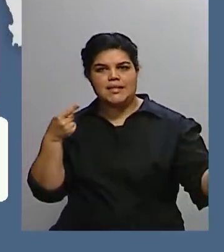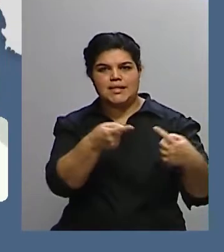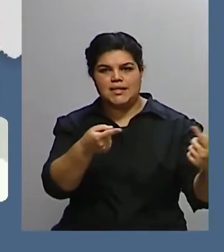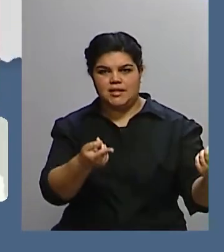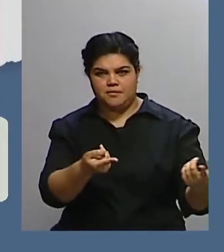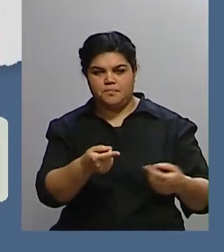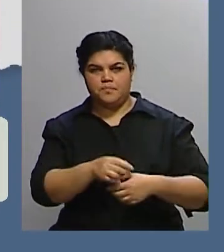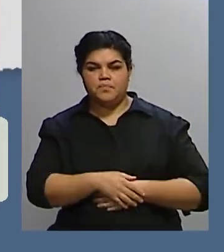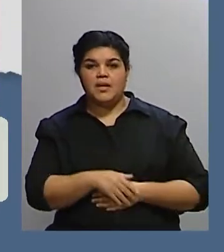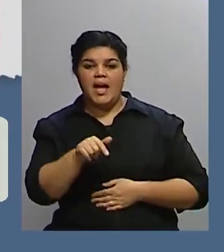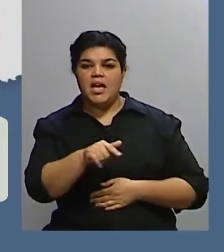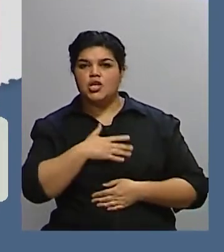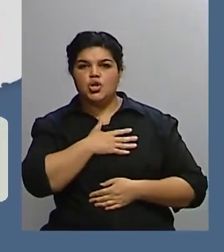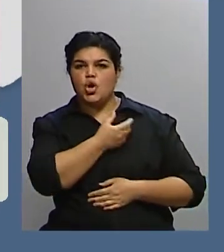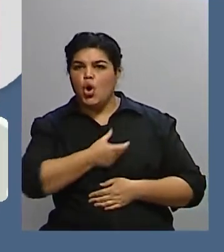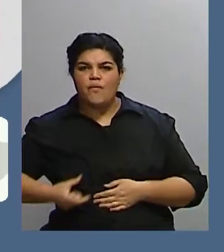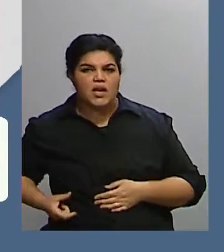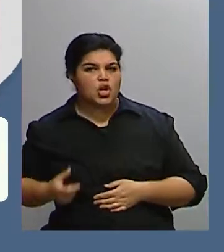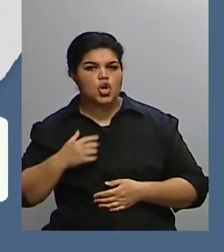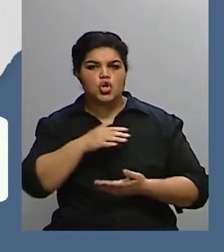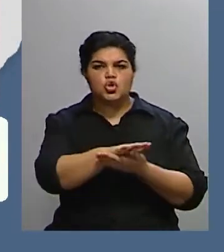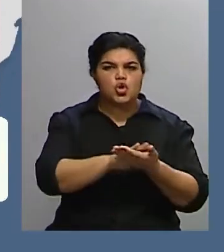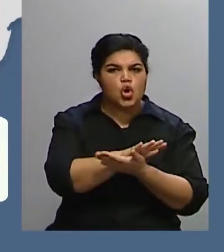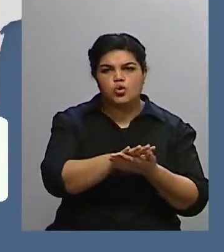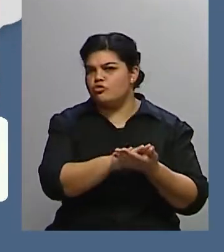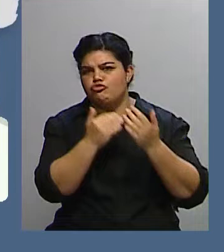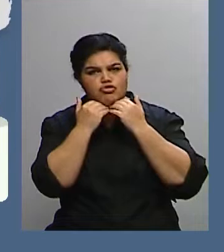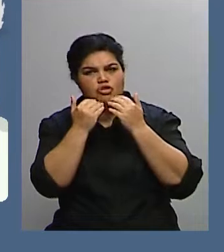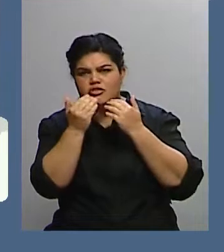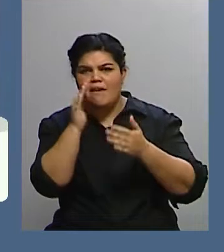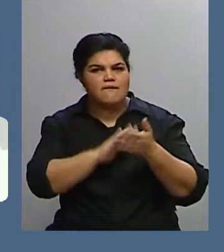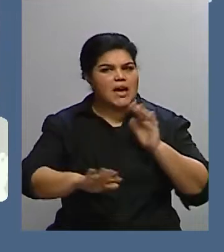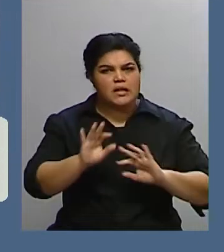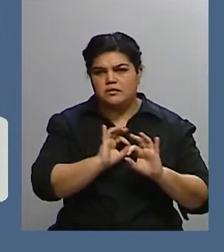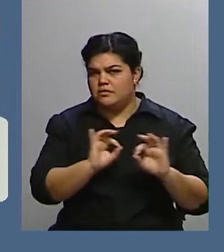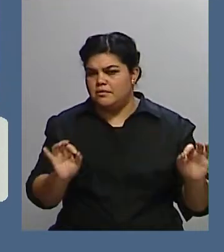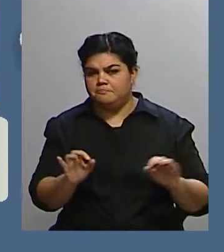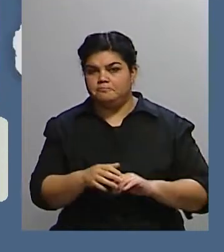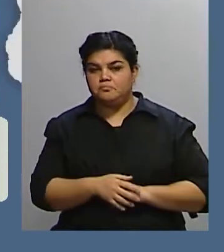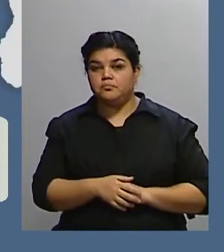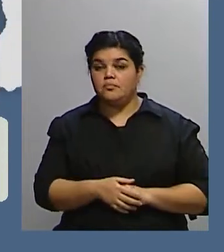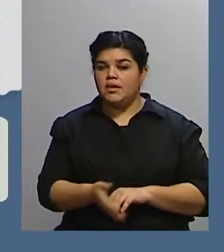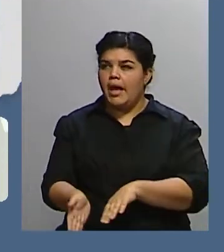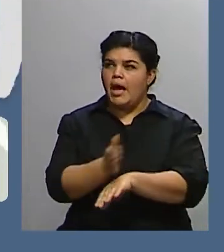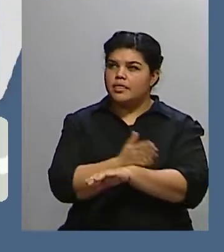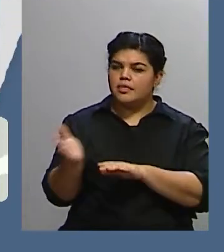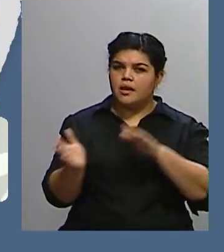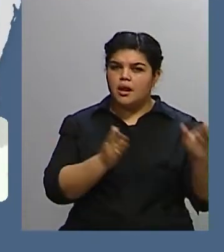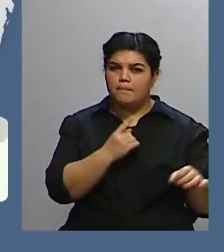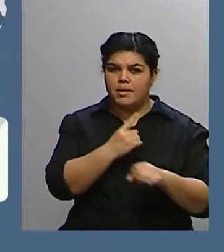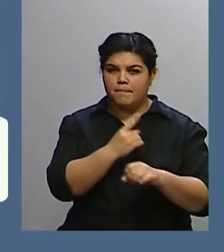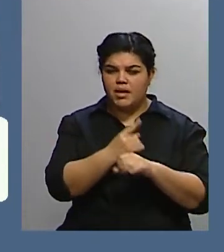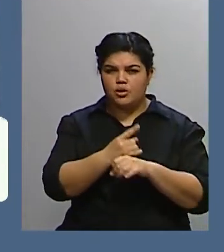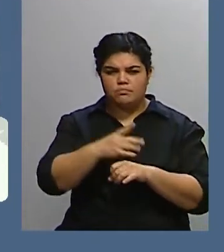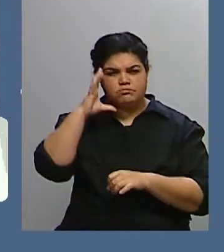conflictos. Salvador, me quedé pensando en eso que usted hacía referencia en el primer bloque de la pérdida del territorio,